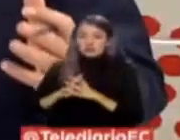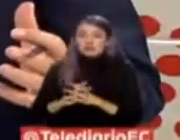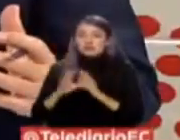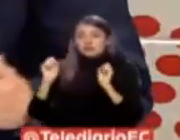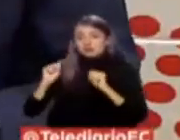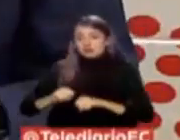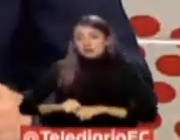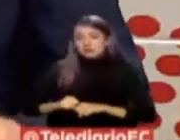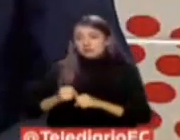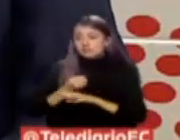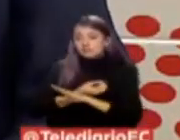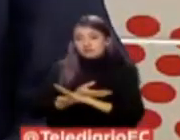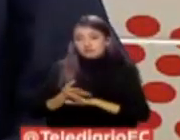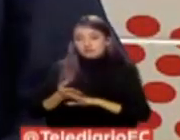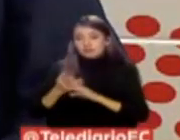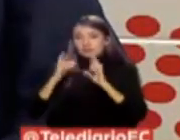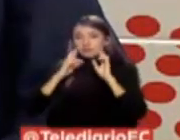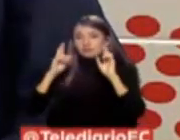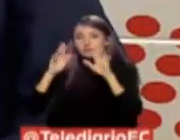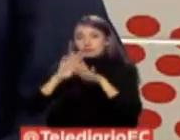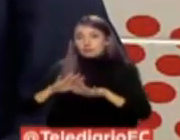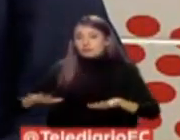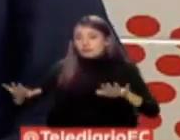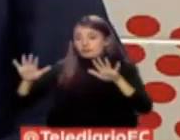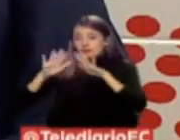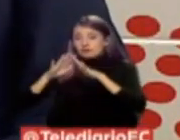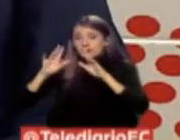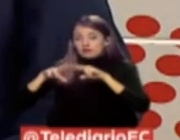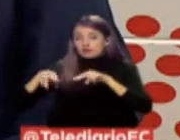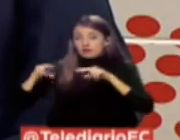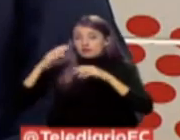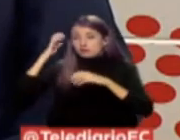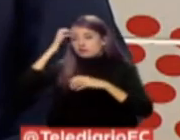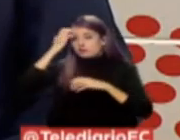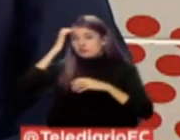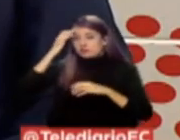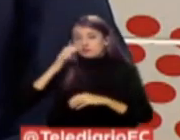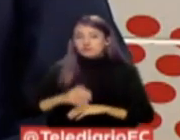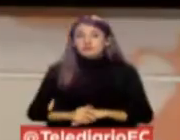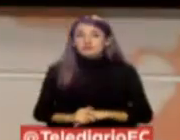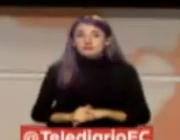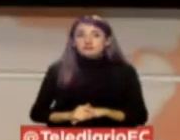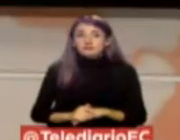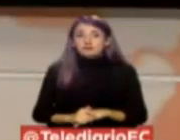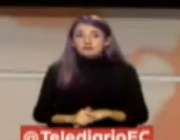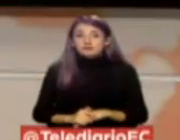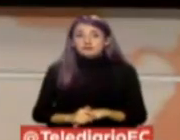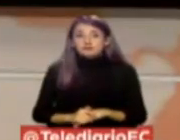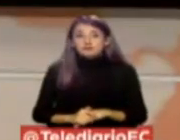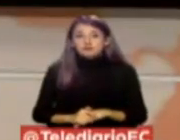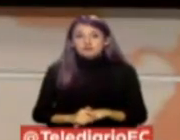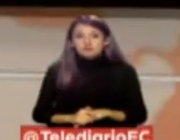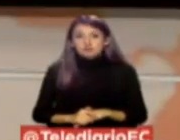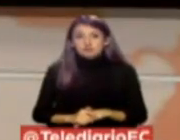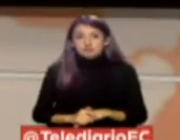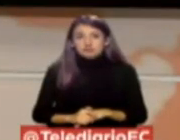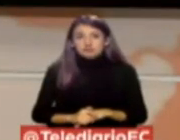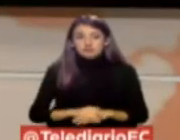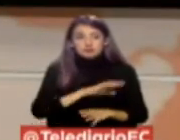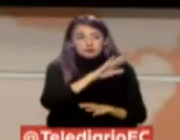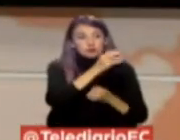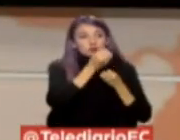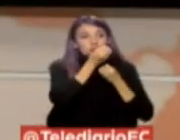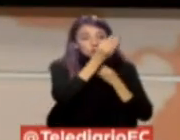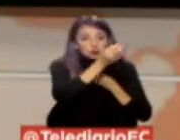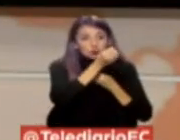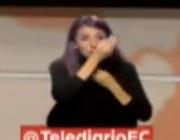ha generado este contexto preocupante. Eduardo, usted que es un hombre bien informado, recordará que el gobierno